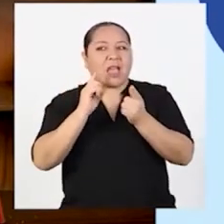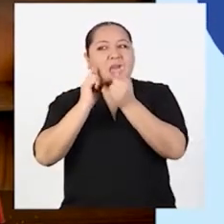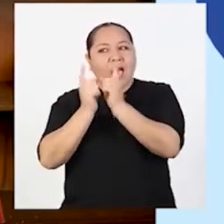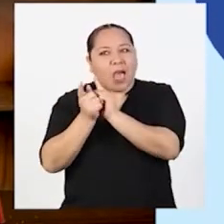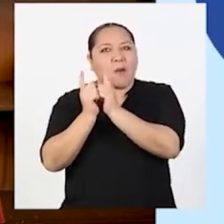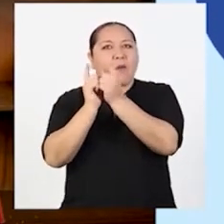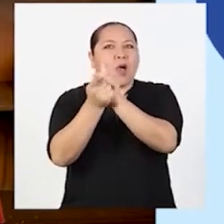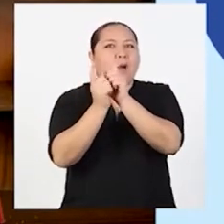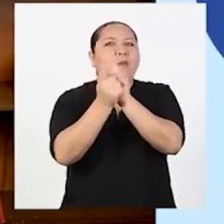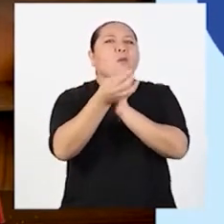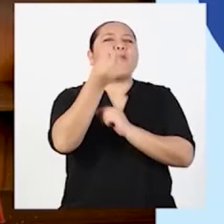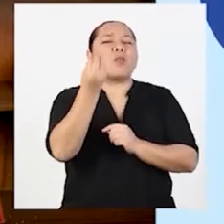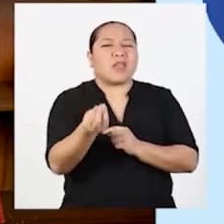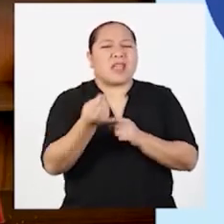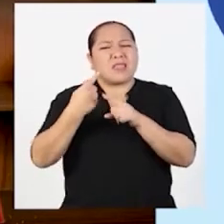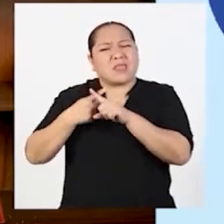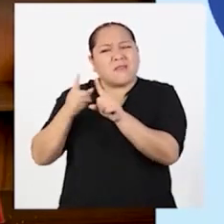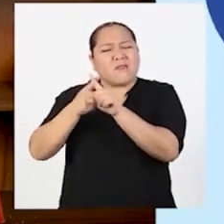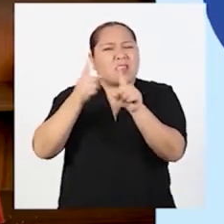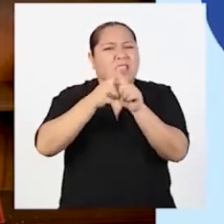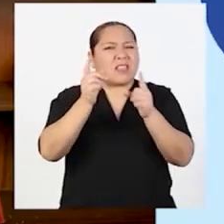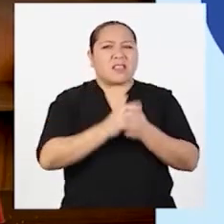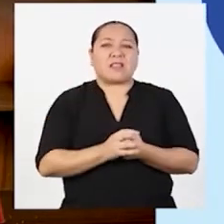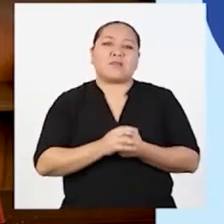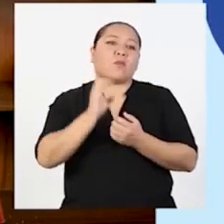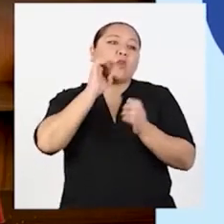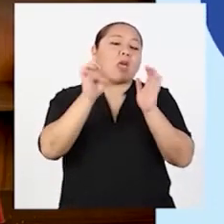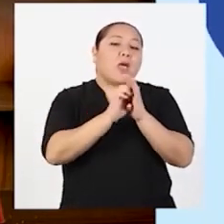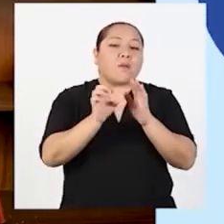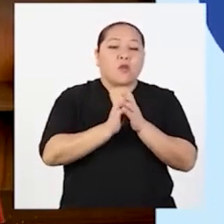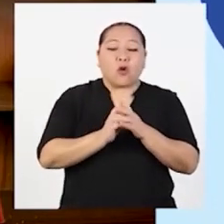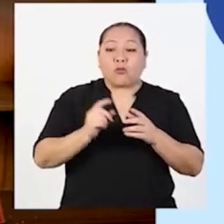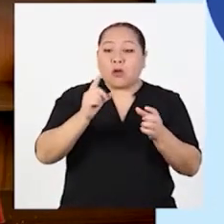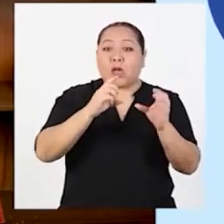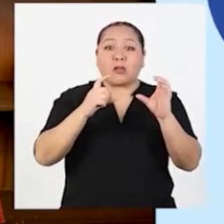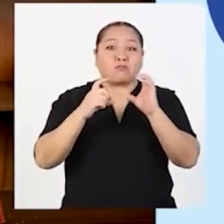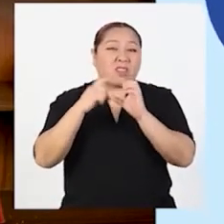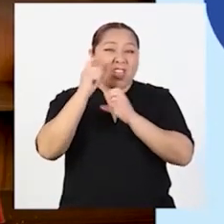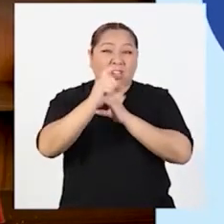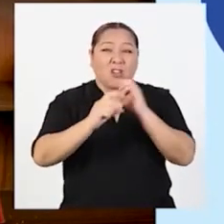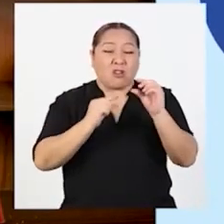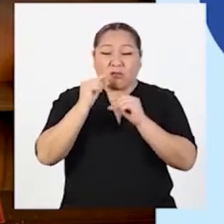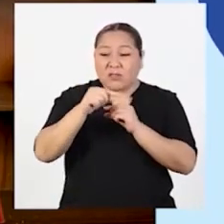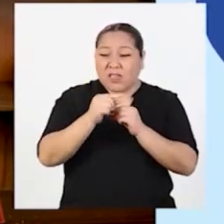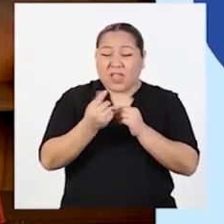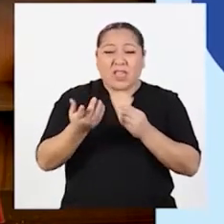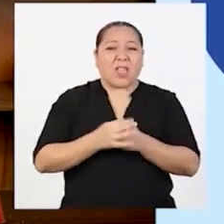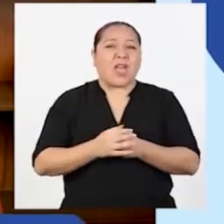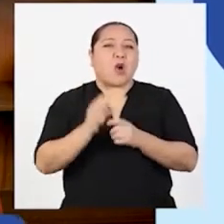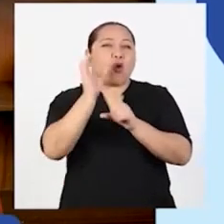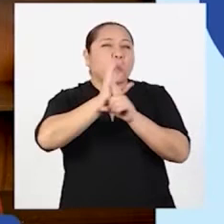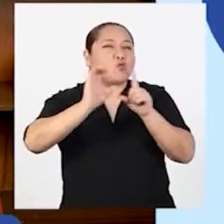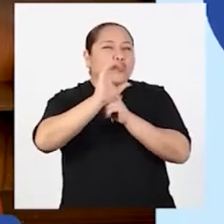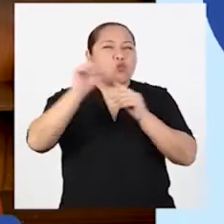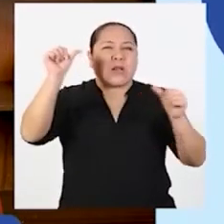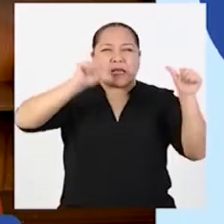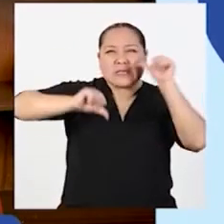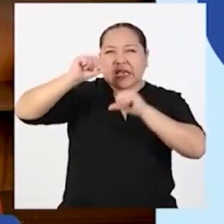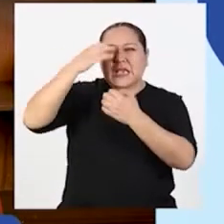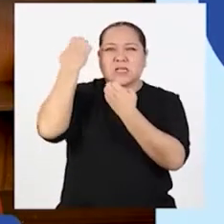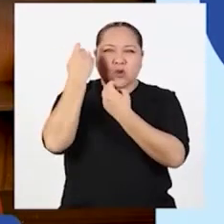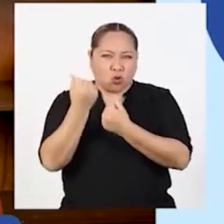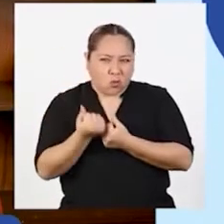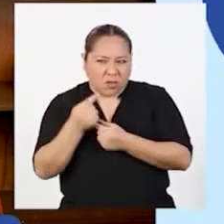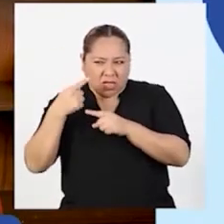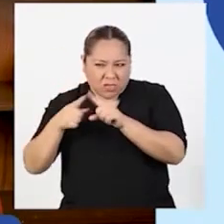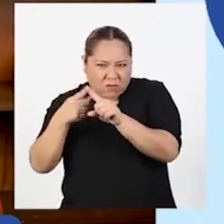a una serie de variables como la geografía, la política, la cultura, la ciencia y la economía. Otro hallazgo importante